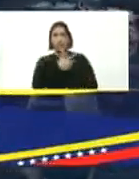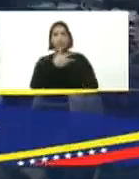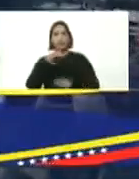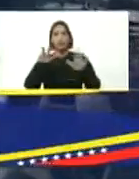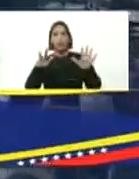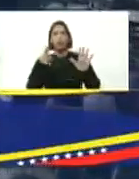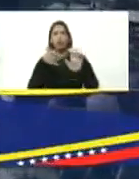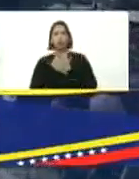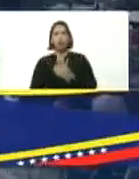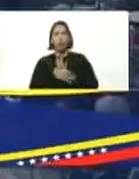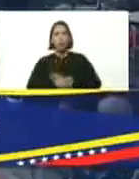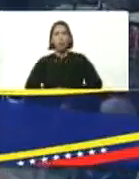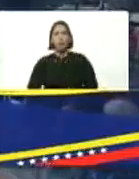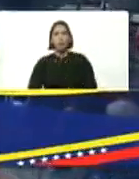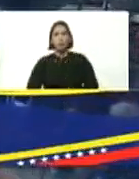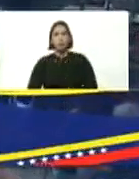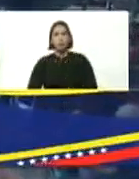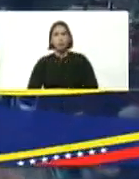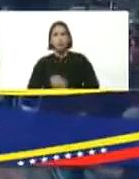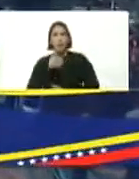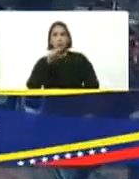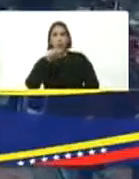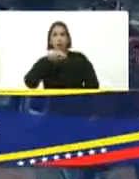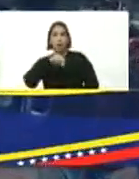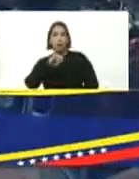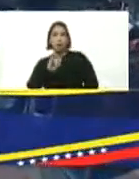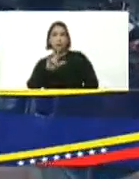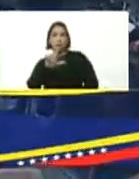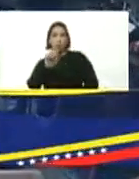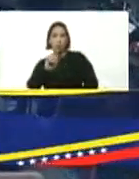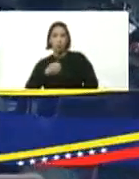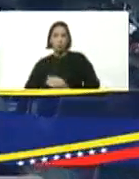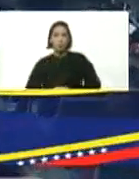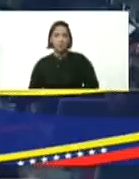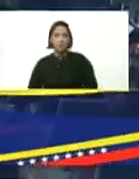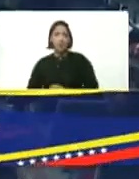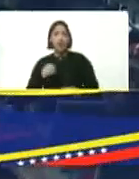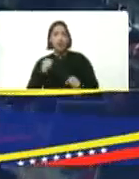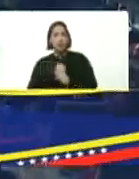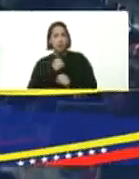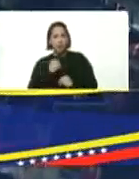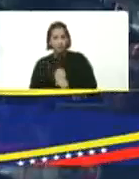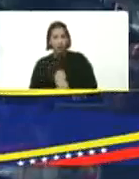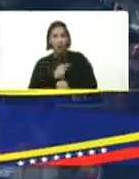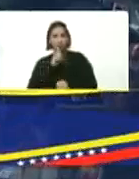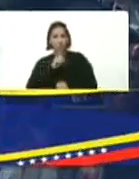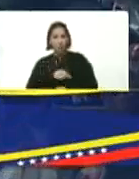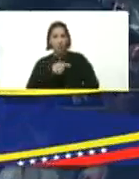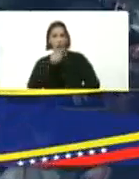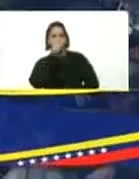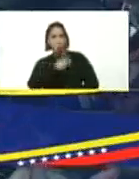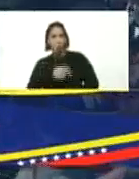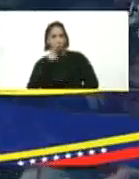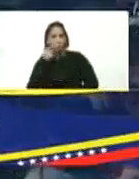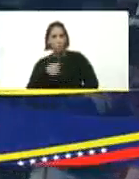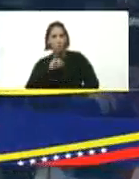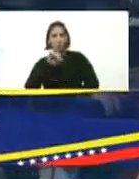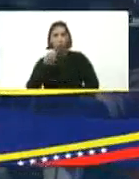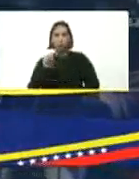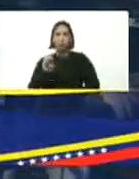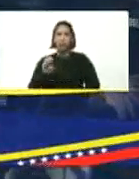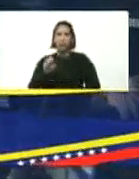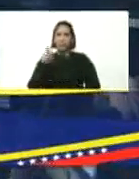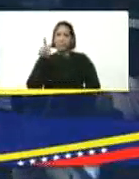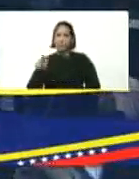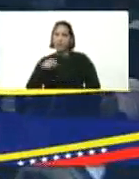sobre Fidias Danilo Escalona. Hay un trabajo de Clodovaldo Hernández, José Vicente, un